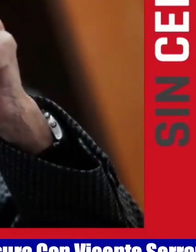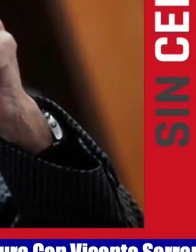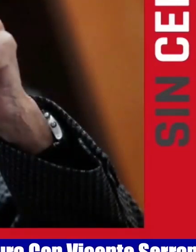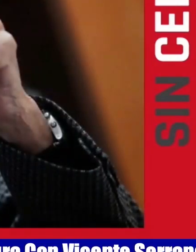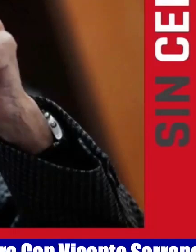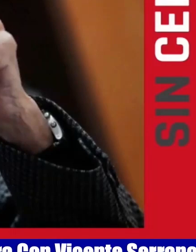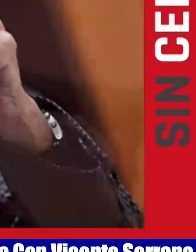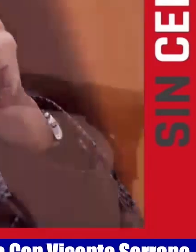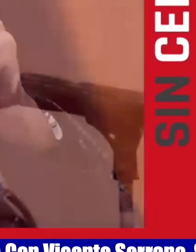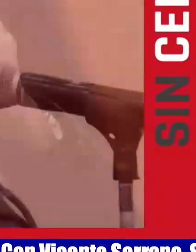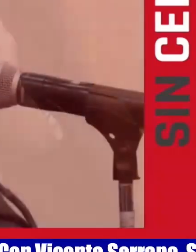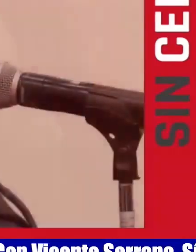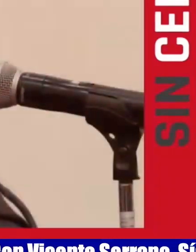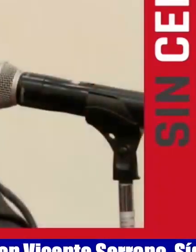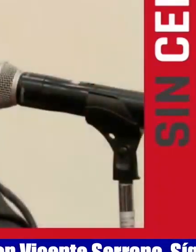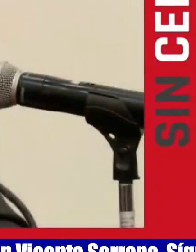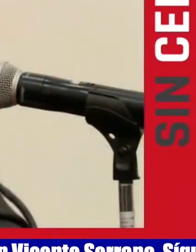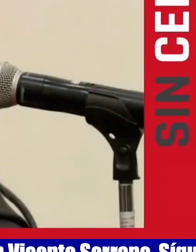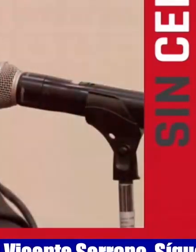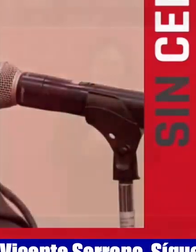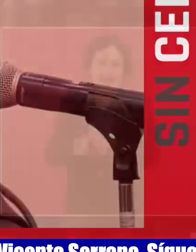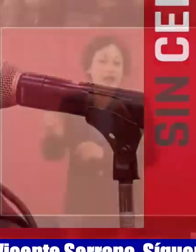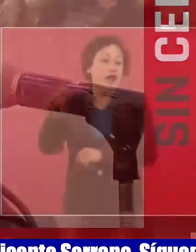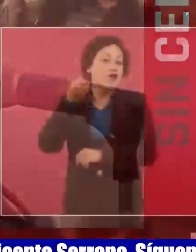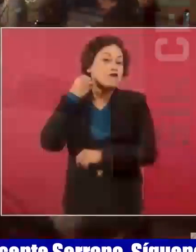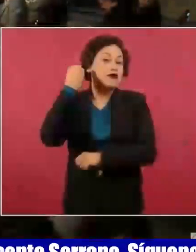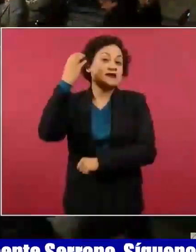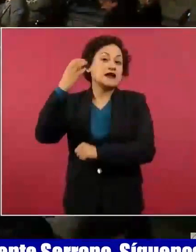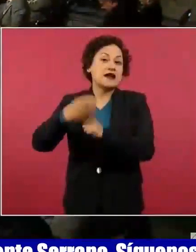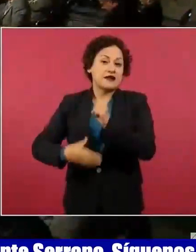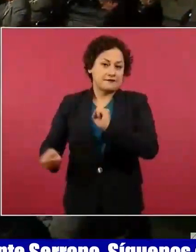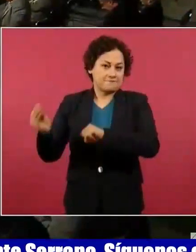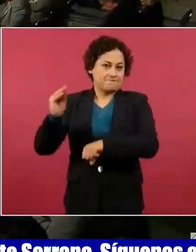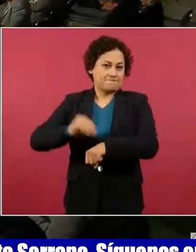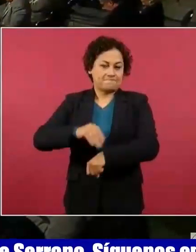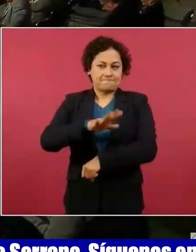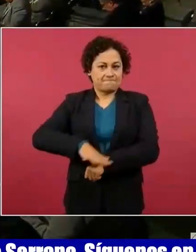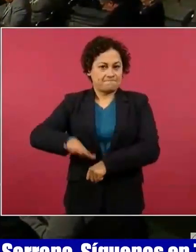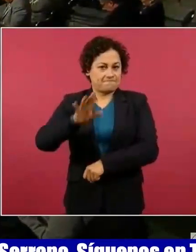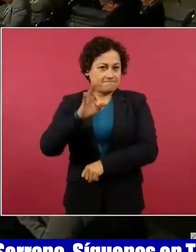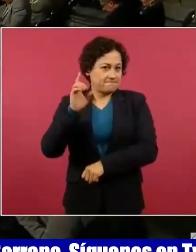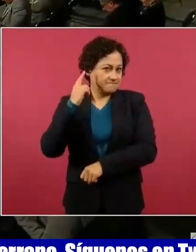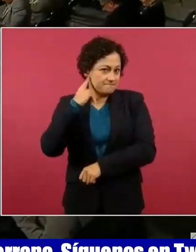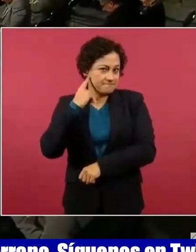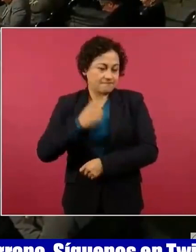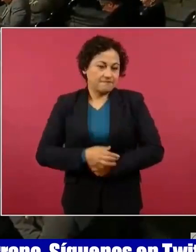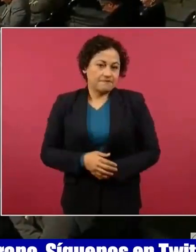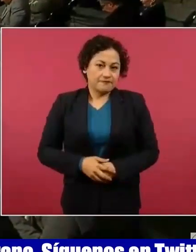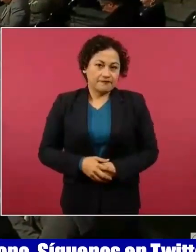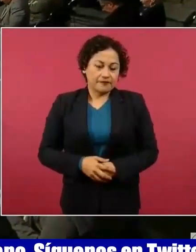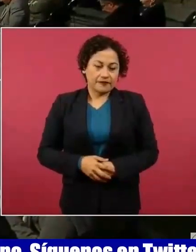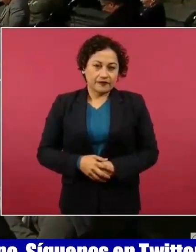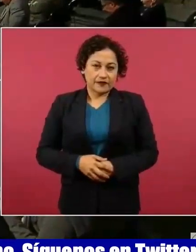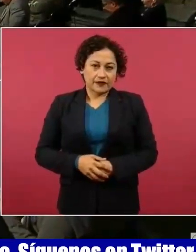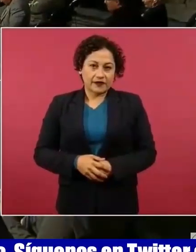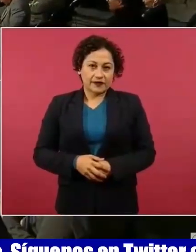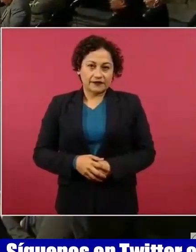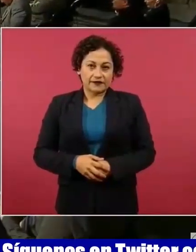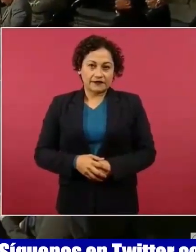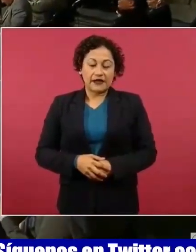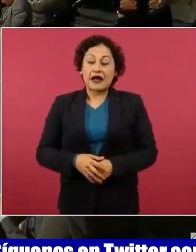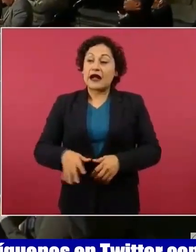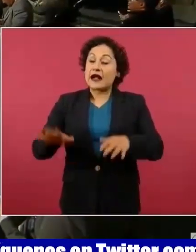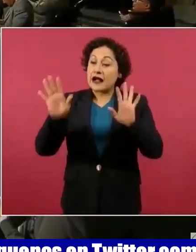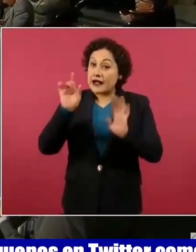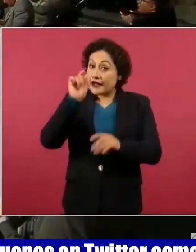la jefatura de gobierno y desplazan al PAN como segundo lugar en la Cámara de Diputados. Dijo que nunca